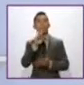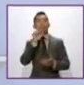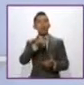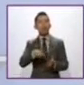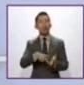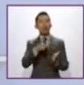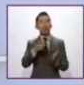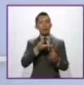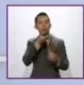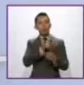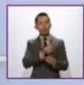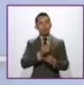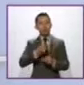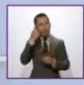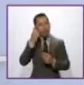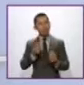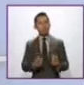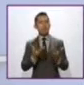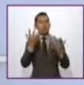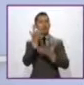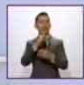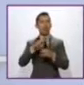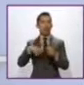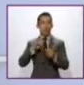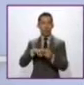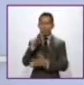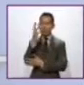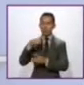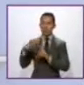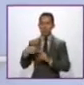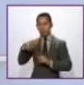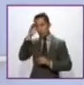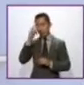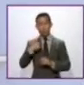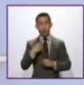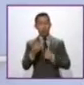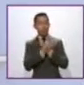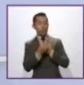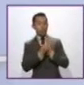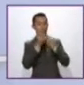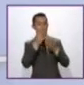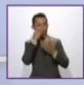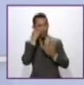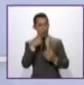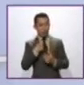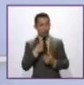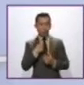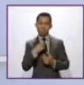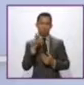árboles. No podemos nada más pensar en cómo nos vamos a beneficiar, cómo se van a beneficiar